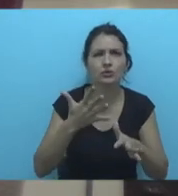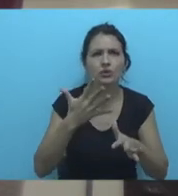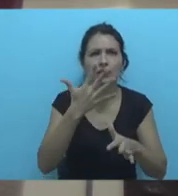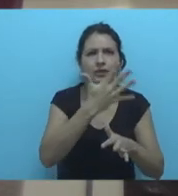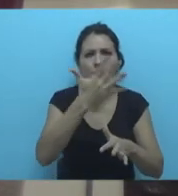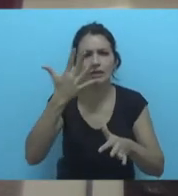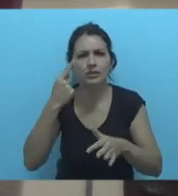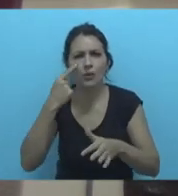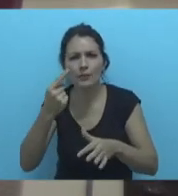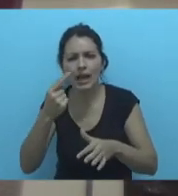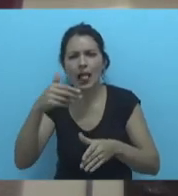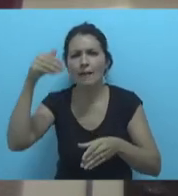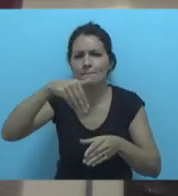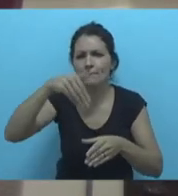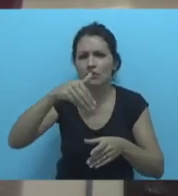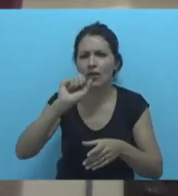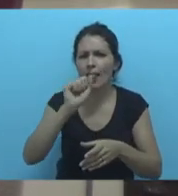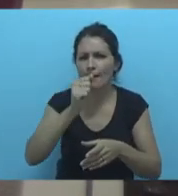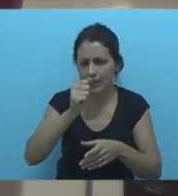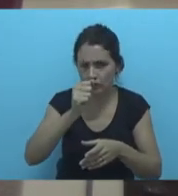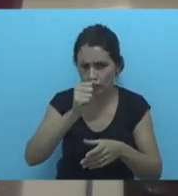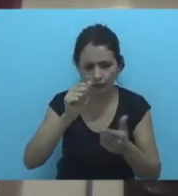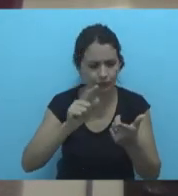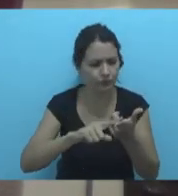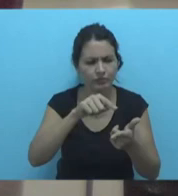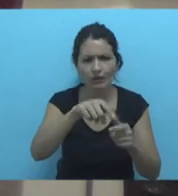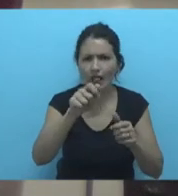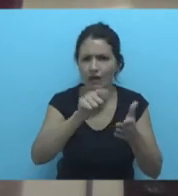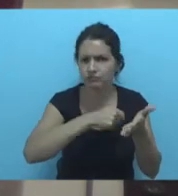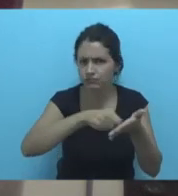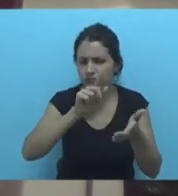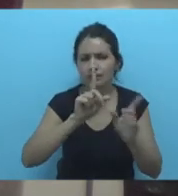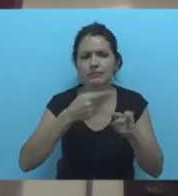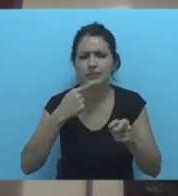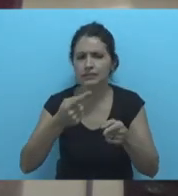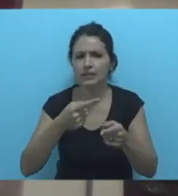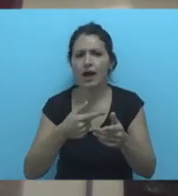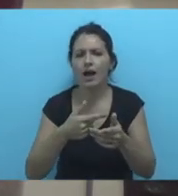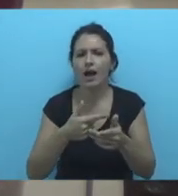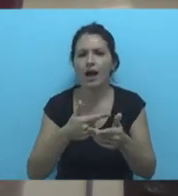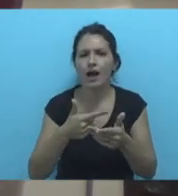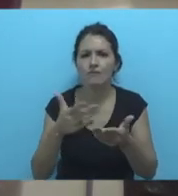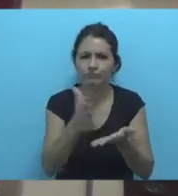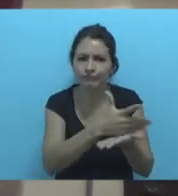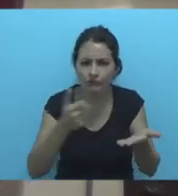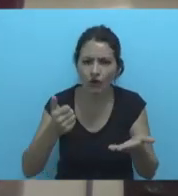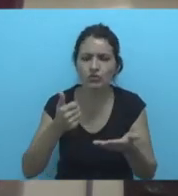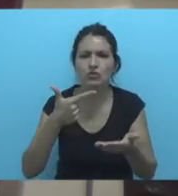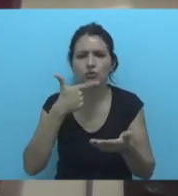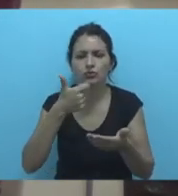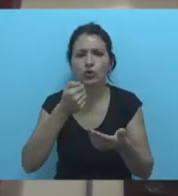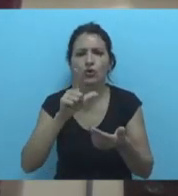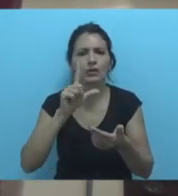y encima también se planteaba la quita, la no quita del Fondo Solidario. Bueno, creo que